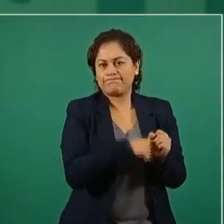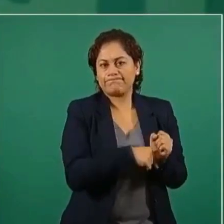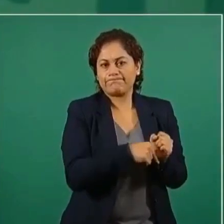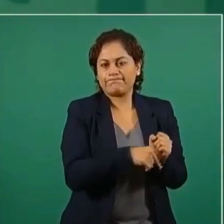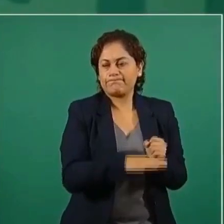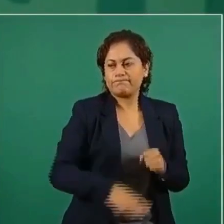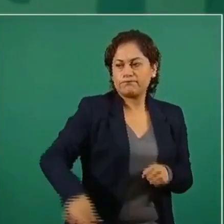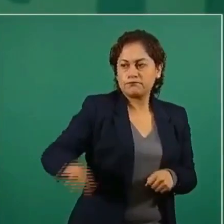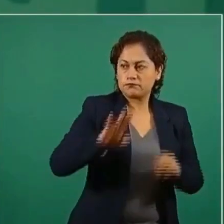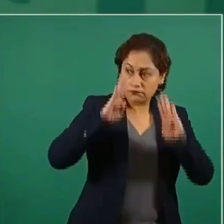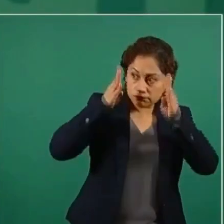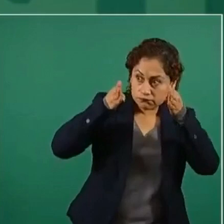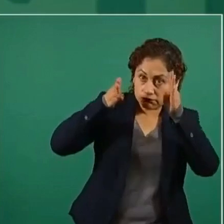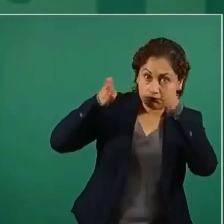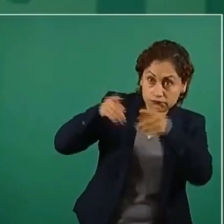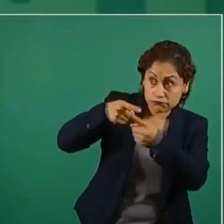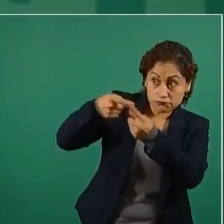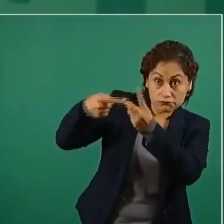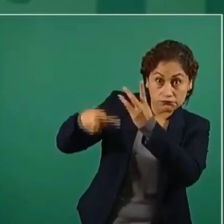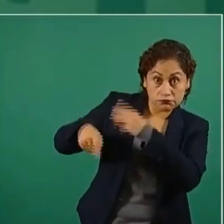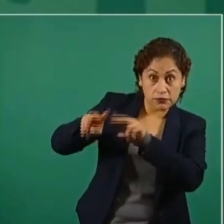que ya no fuese el tema central,